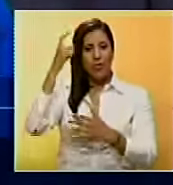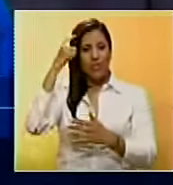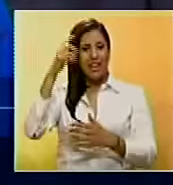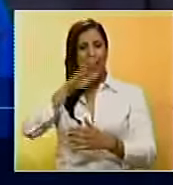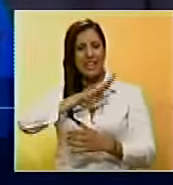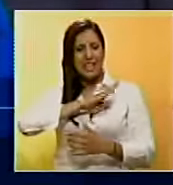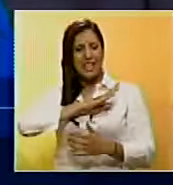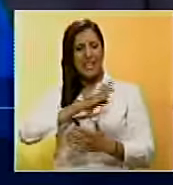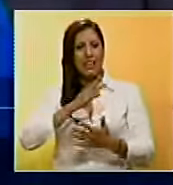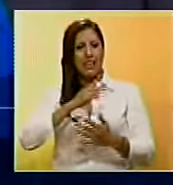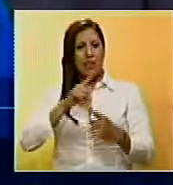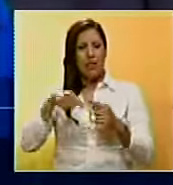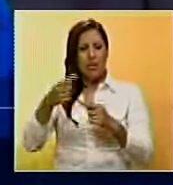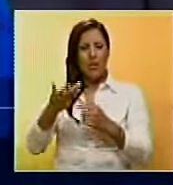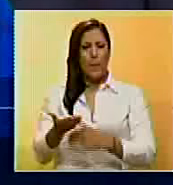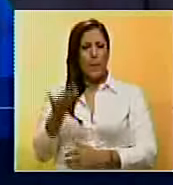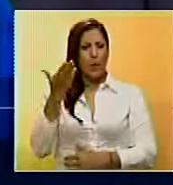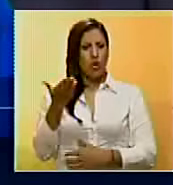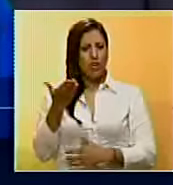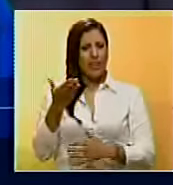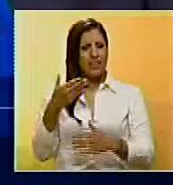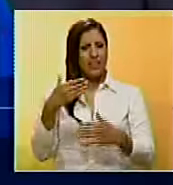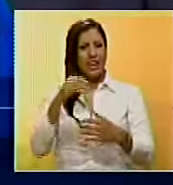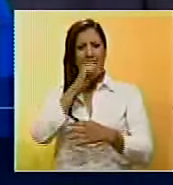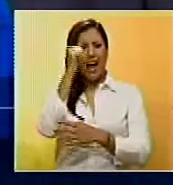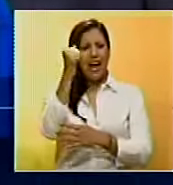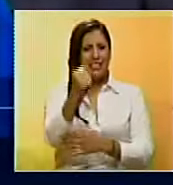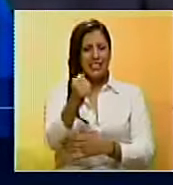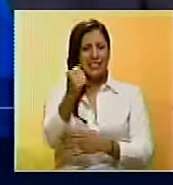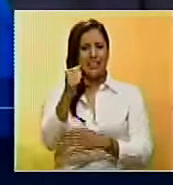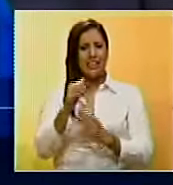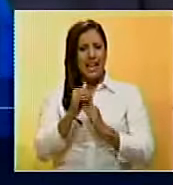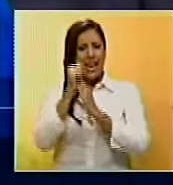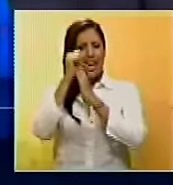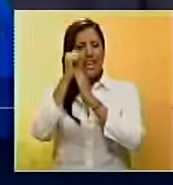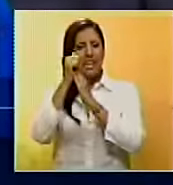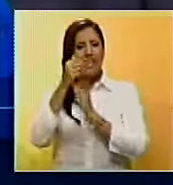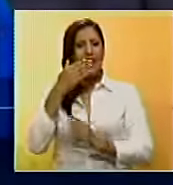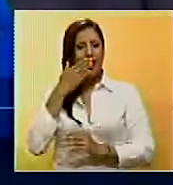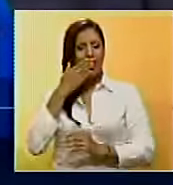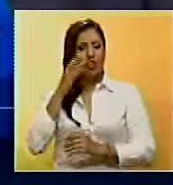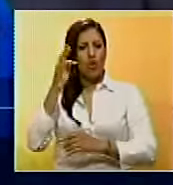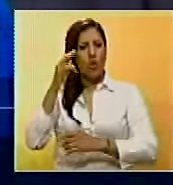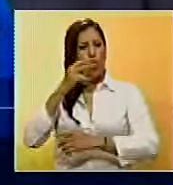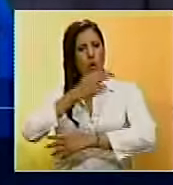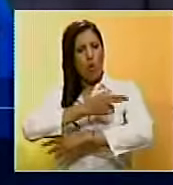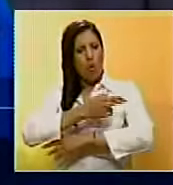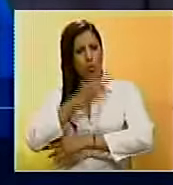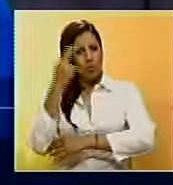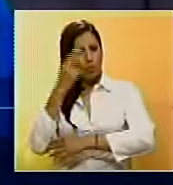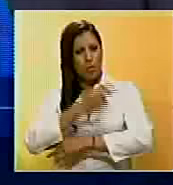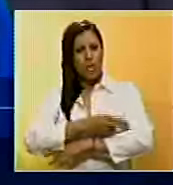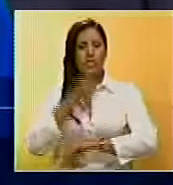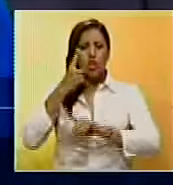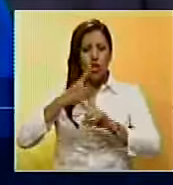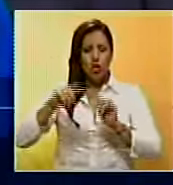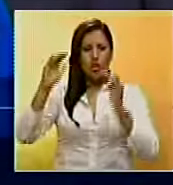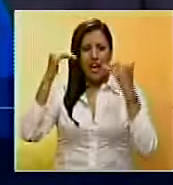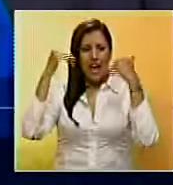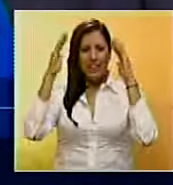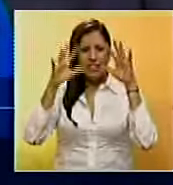parecer ha tenido una arremetida importante con el asesinato de una líder indígena en Honduras y ahora la